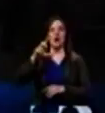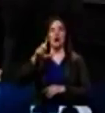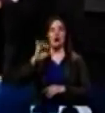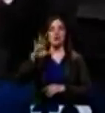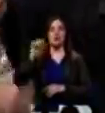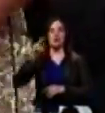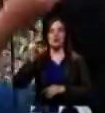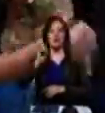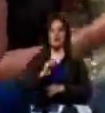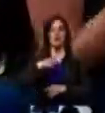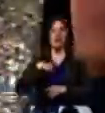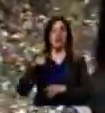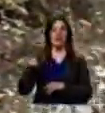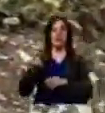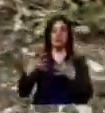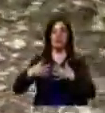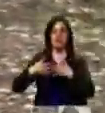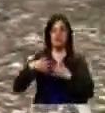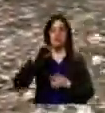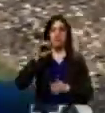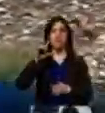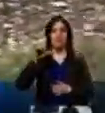en la Forestal. ¿Qué es lo que se hace? Hay que recordarle a la